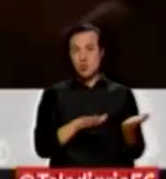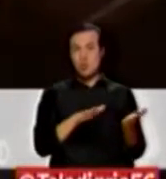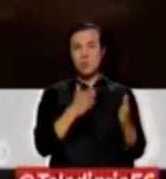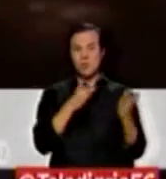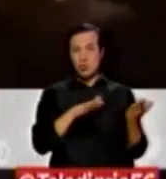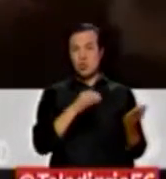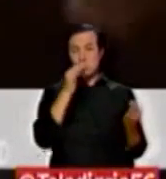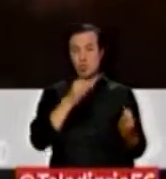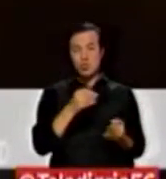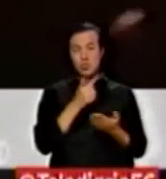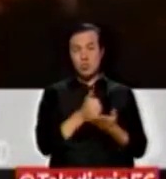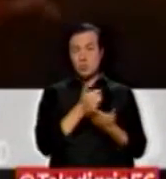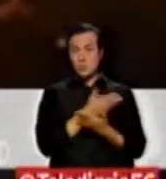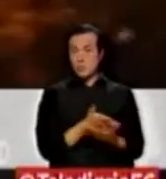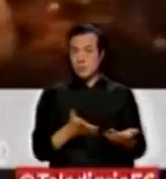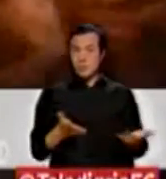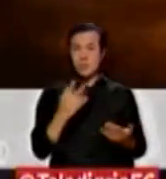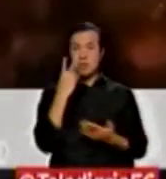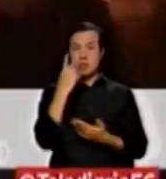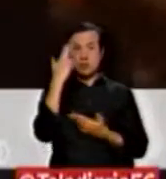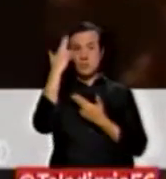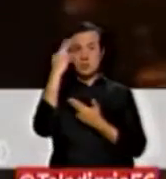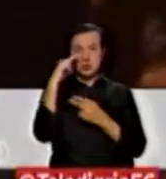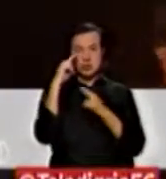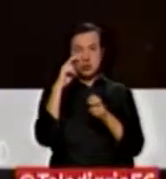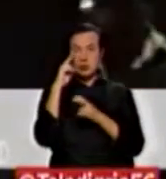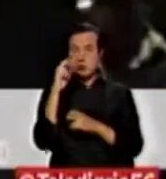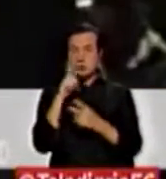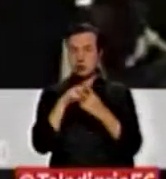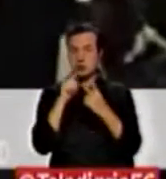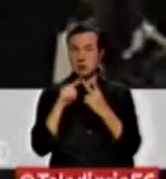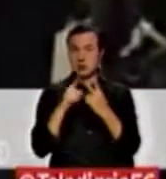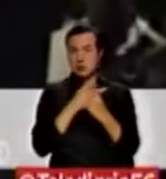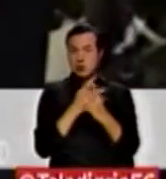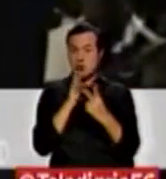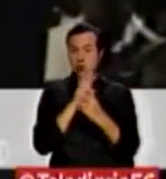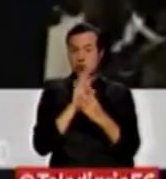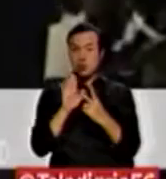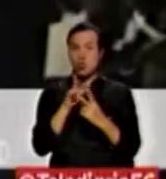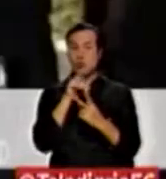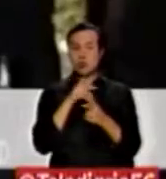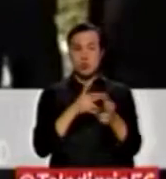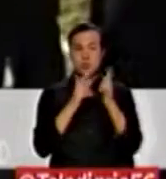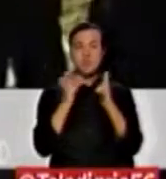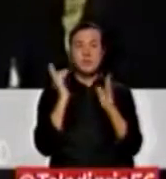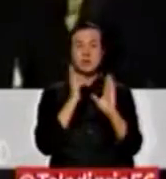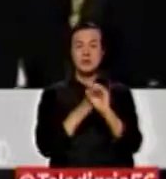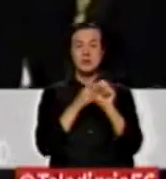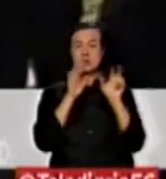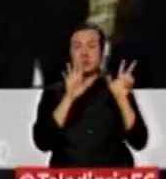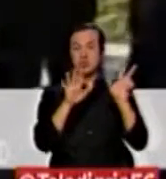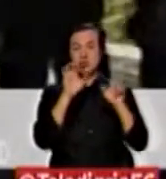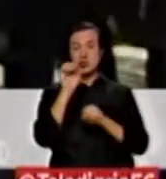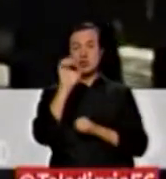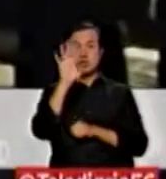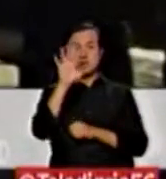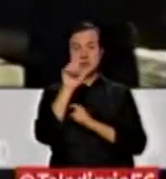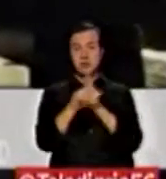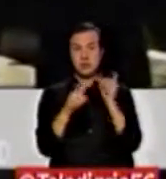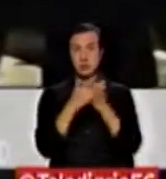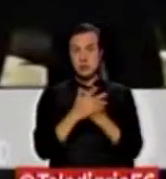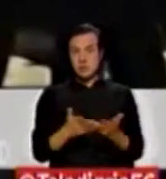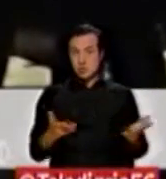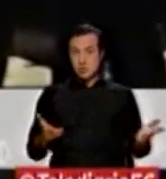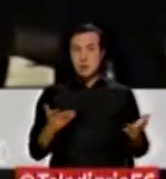de rescate, caso en el que 2 militares son investigados. A decir de Castro, ese día participaron 805 personas.